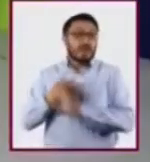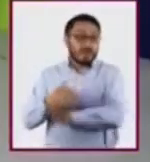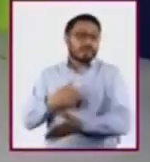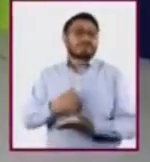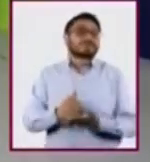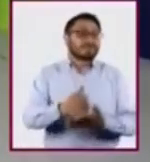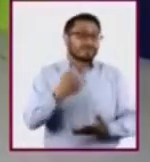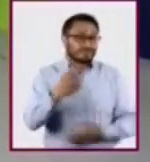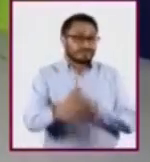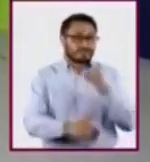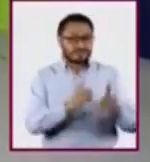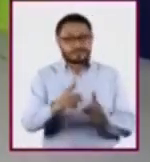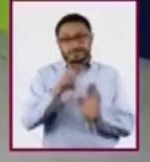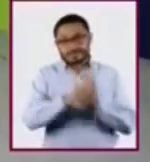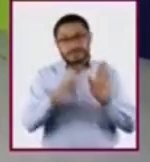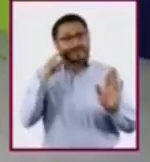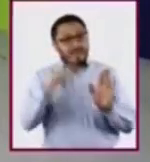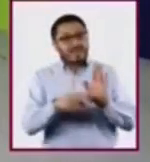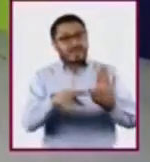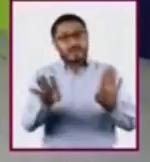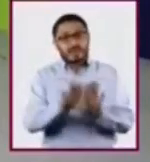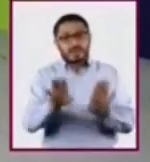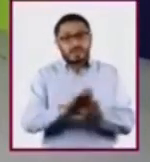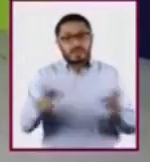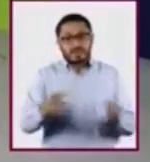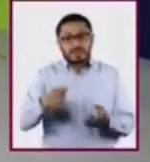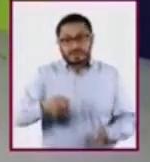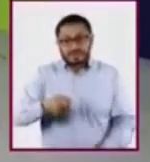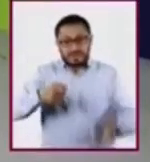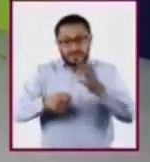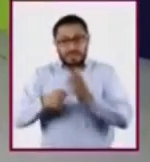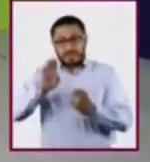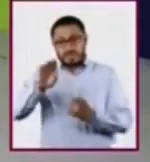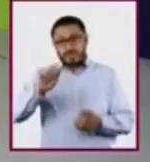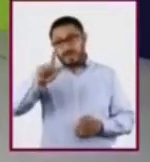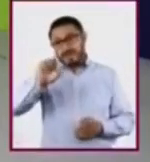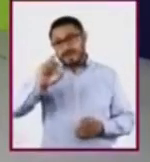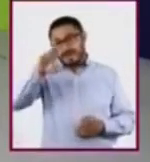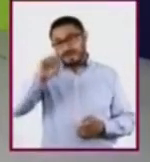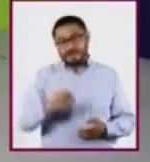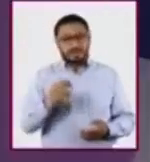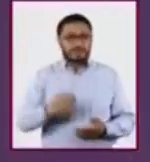al siguiente video para ver cómo se elabora un balero con materiales reciclados.